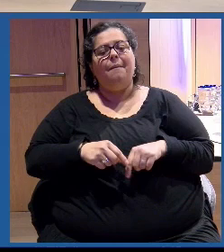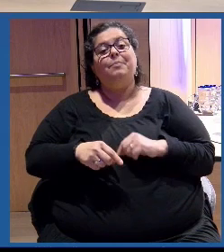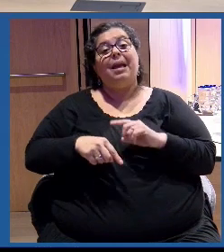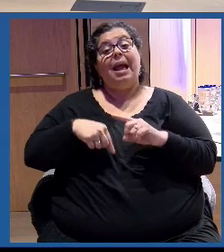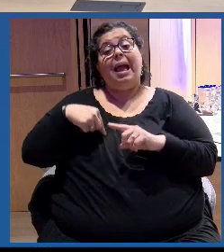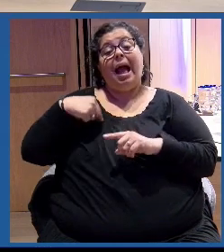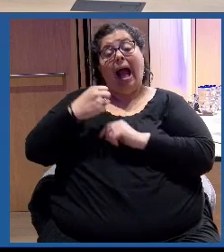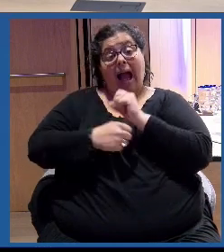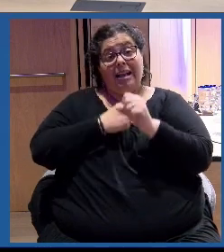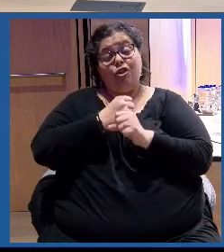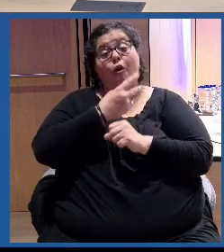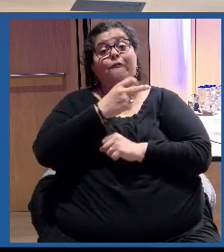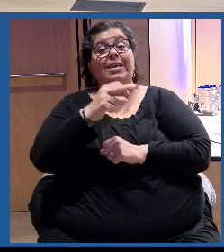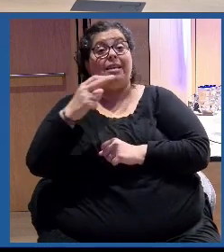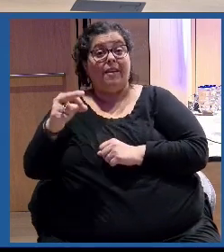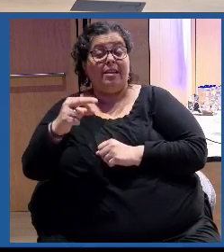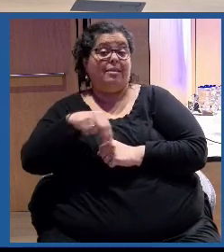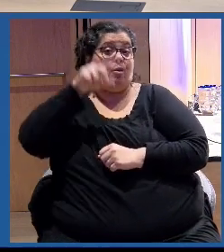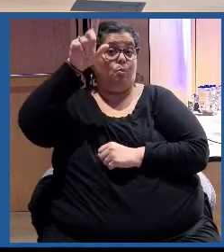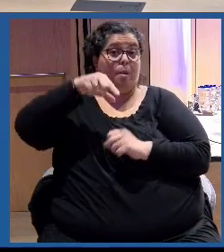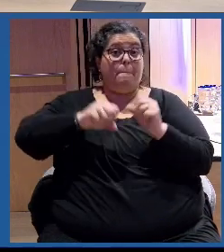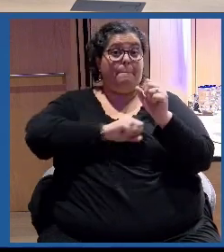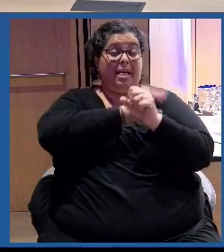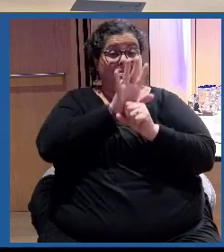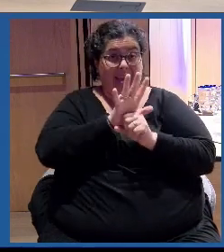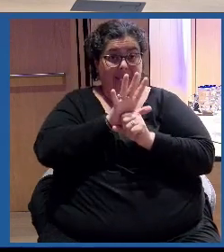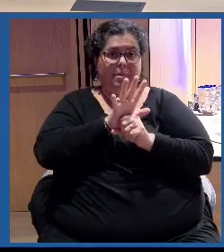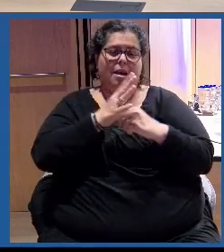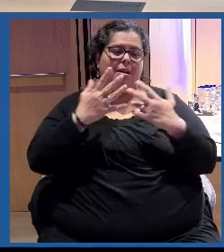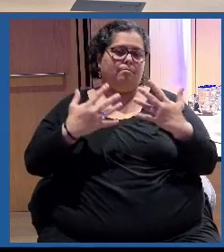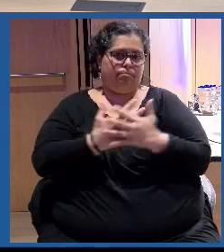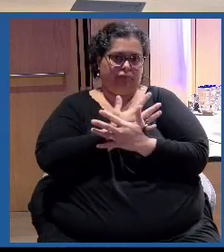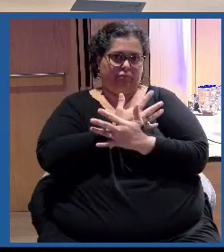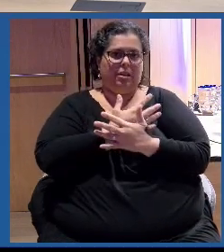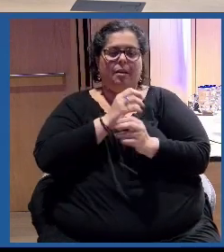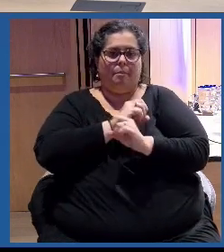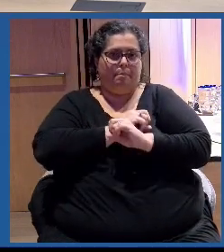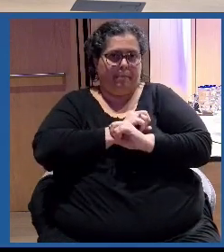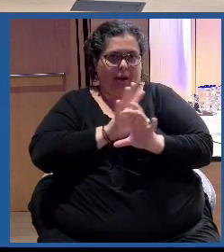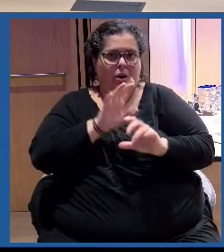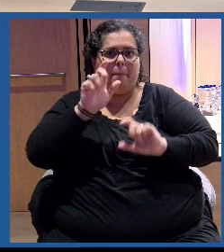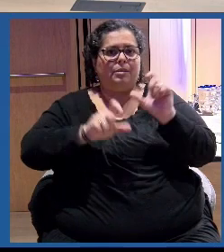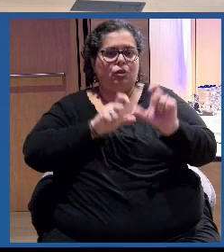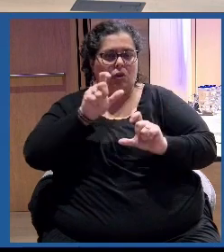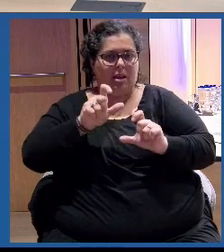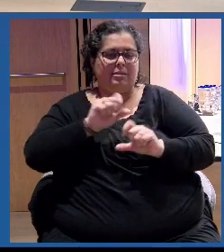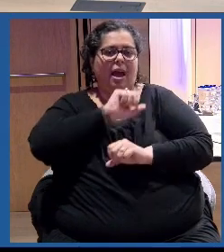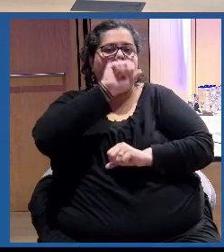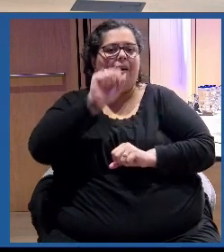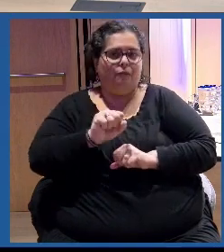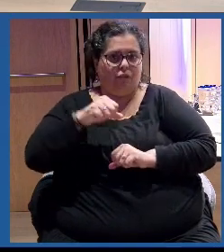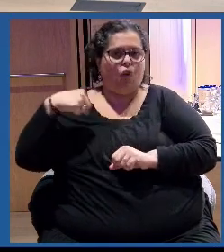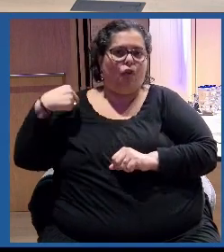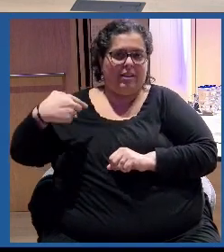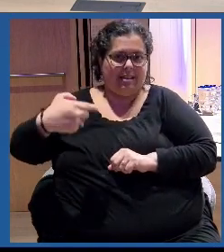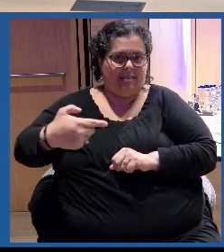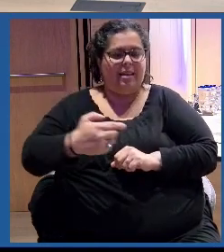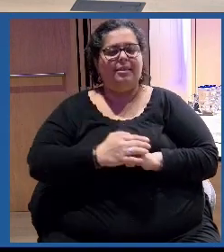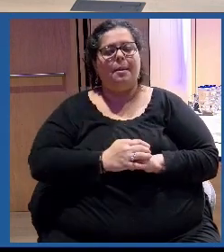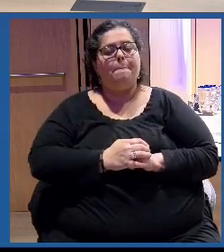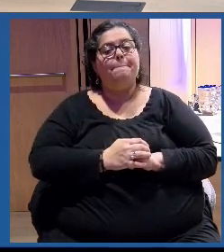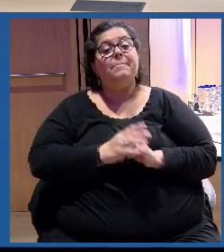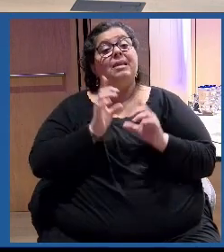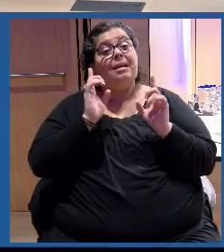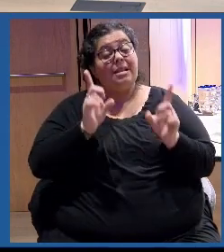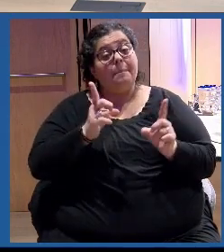el año 2020, porque bueno, la pandemia básicamente afectó a las personas afrodescendientes. Y yo tengo acá, bueno, que